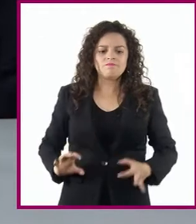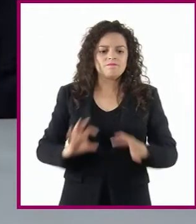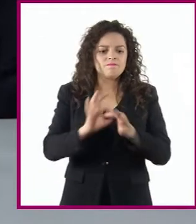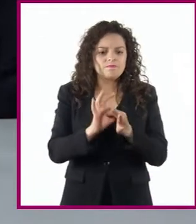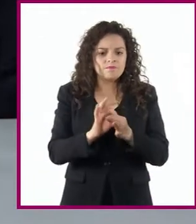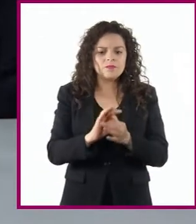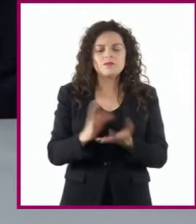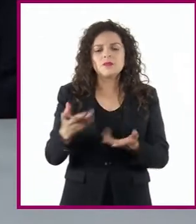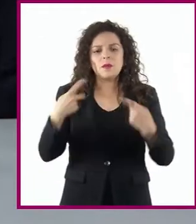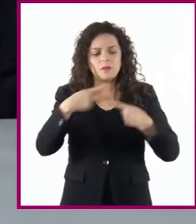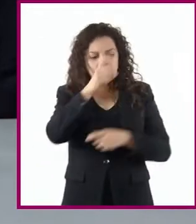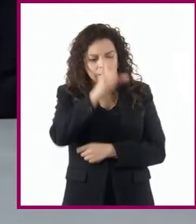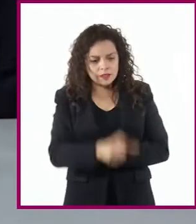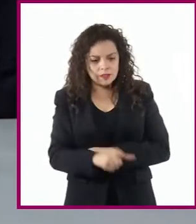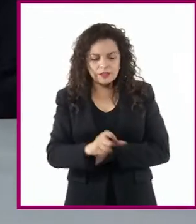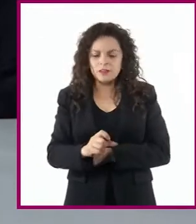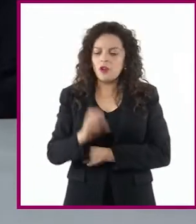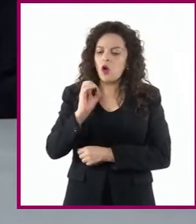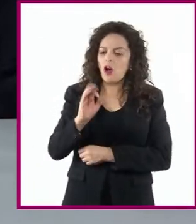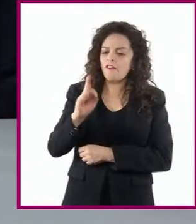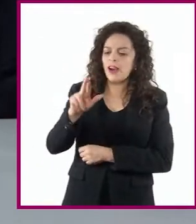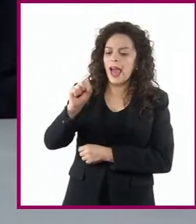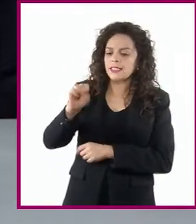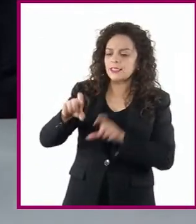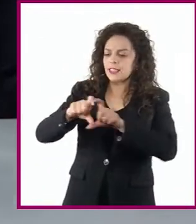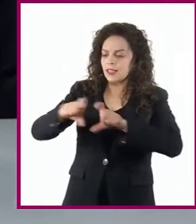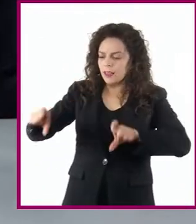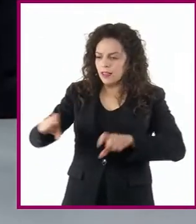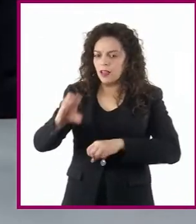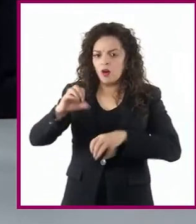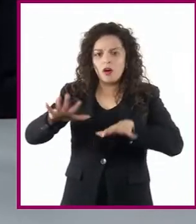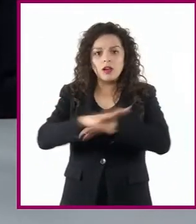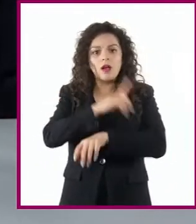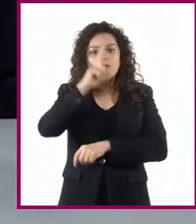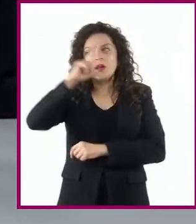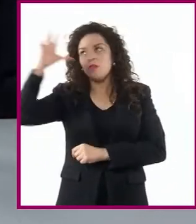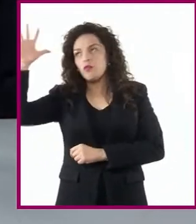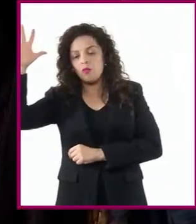frase, un cambio en el decorado, una iluminación diferente.